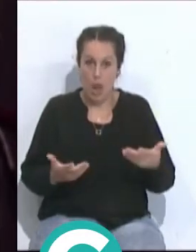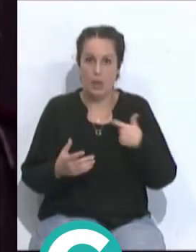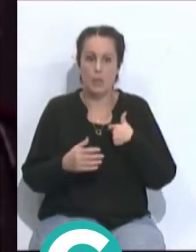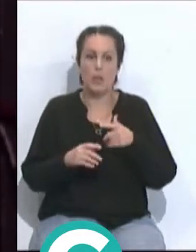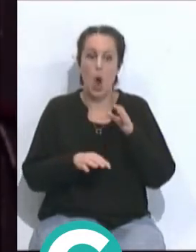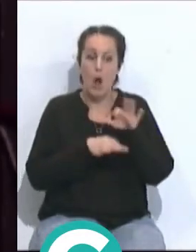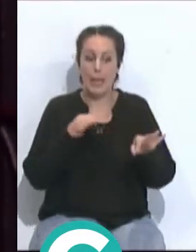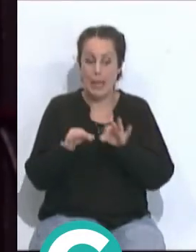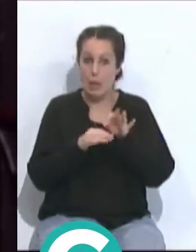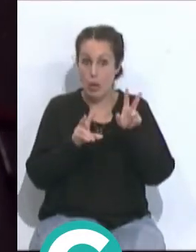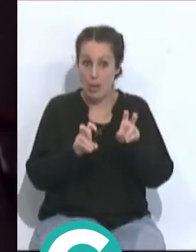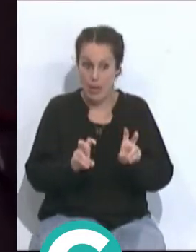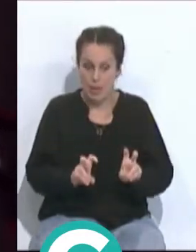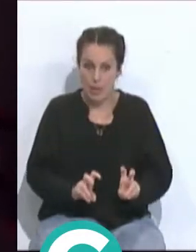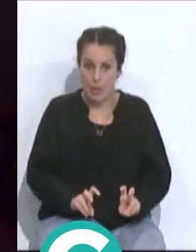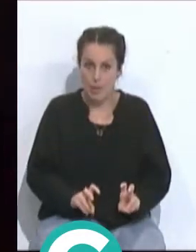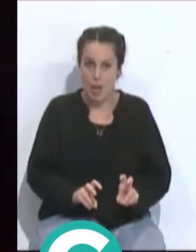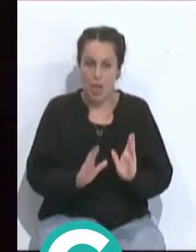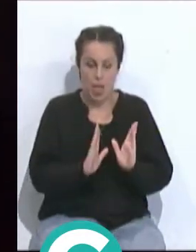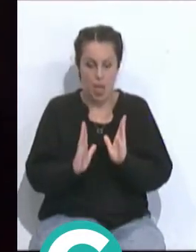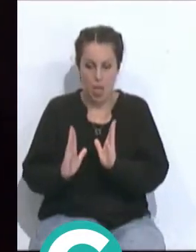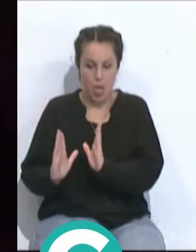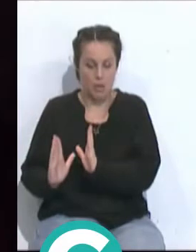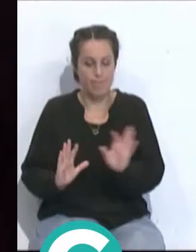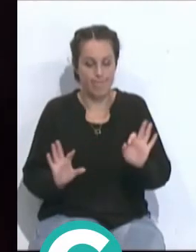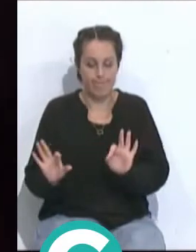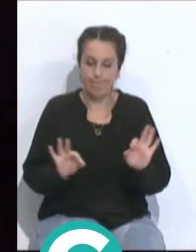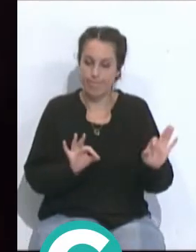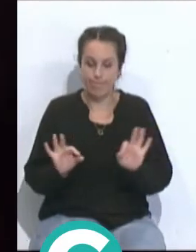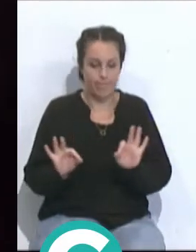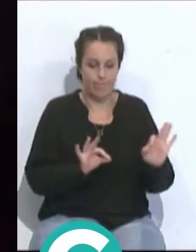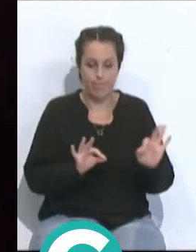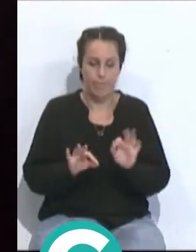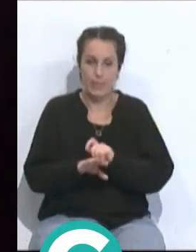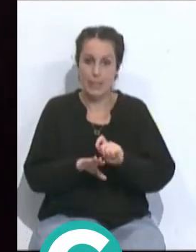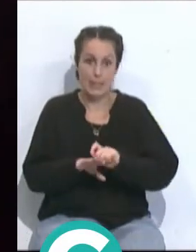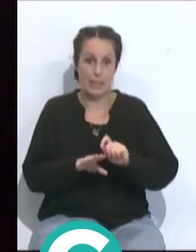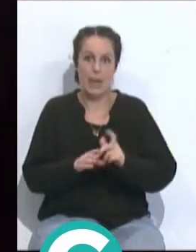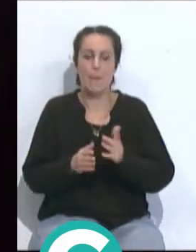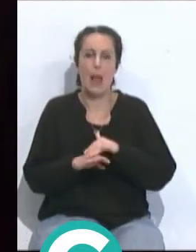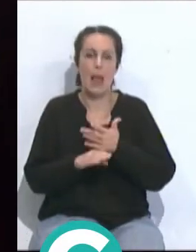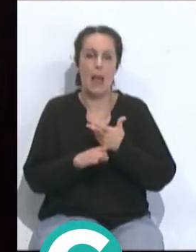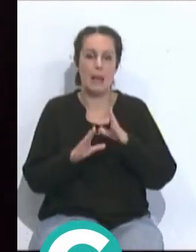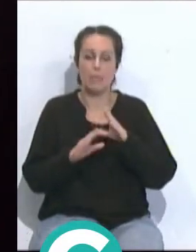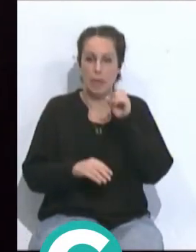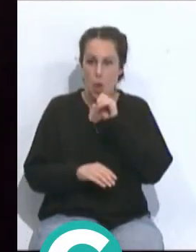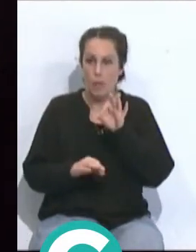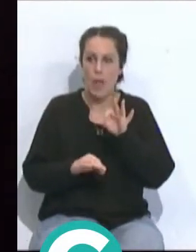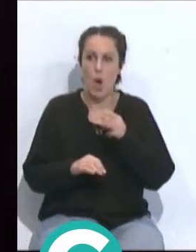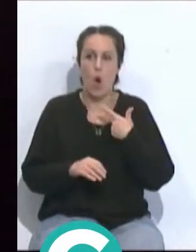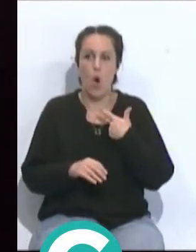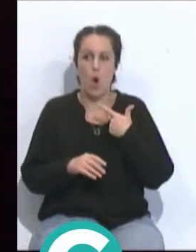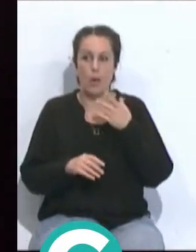bloque a esos temas, pues ahí ya pude seleccionar distintas letras, tanto de pasodobles como cuartetas de popurrí